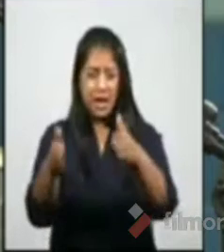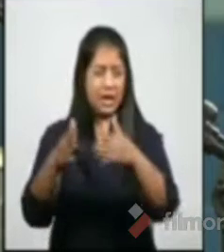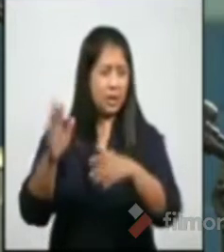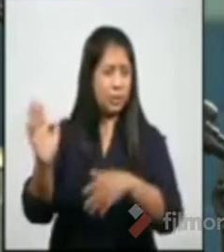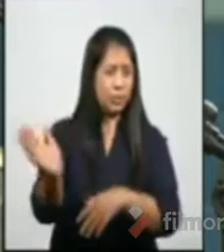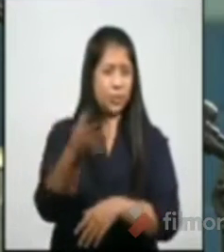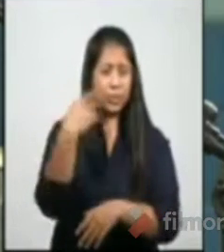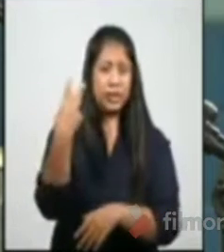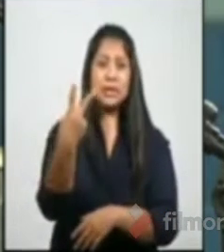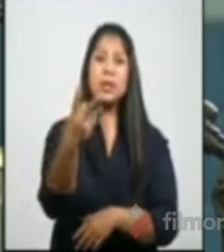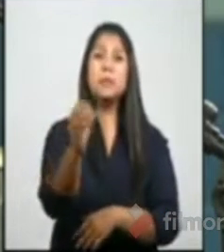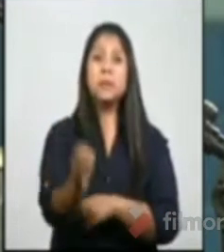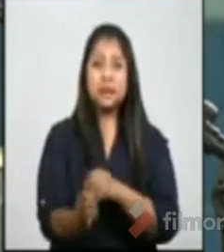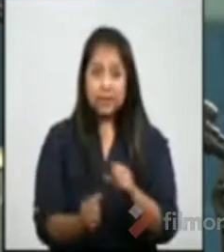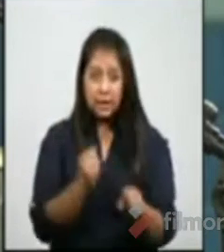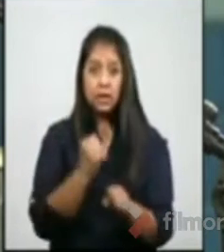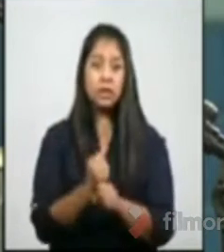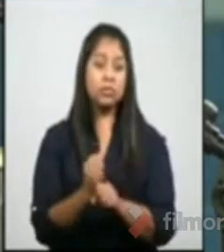más de 20 años.